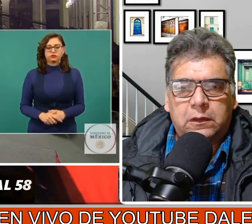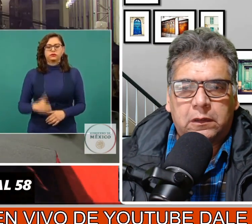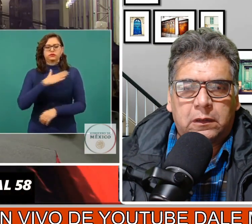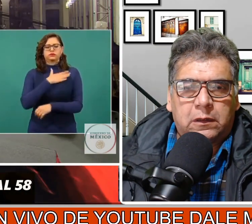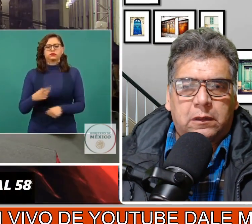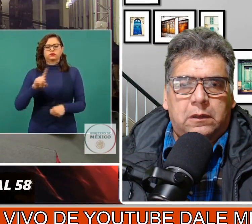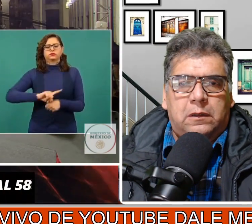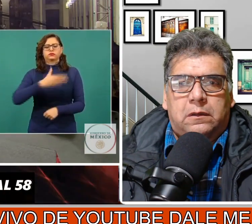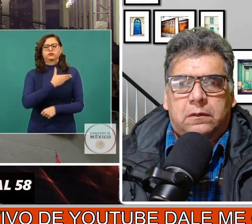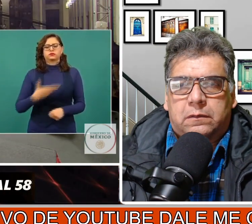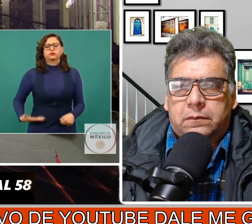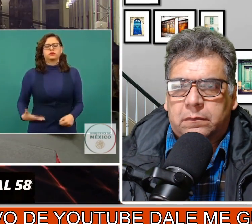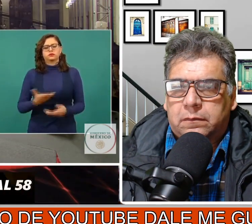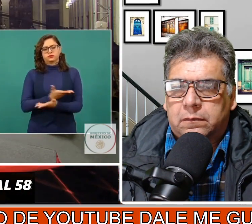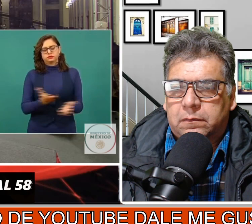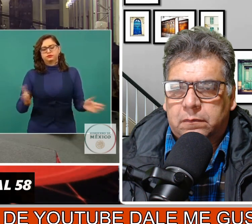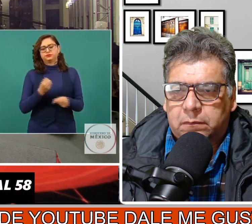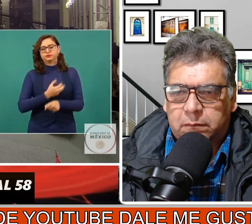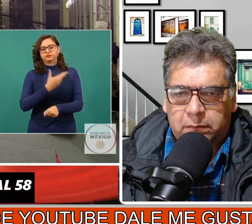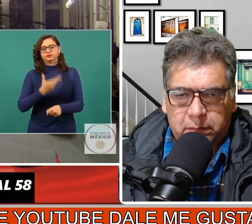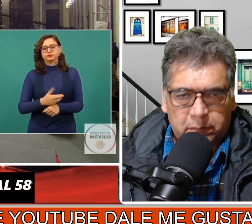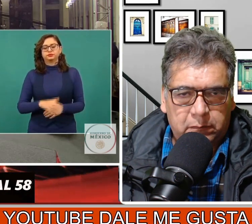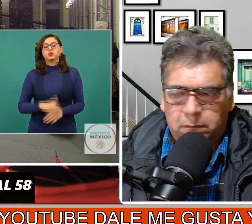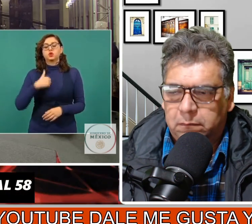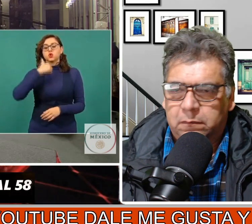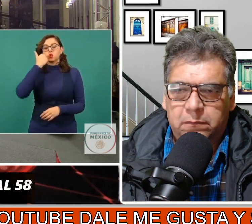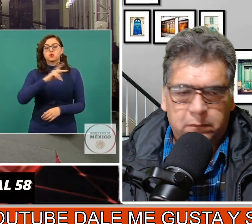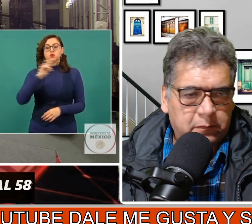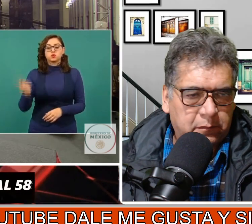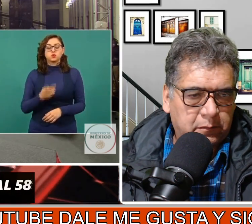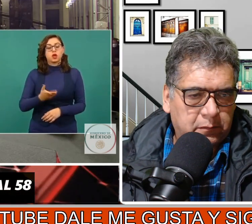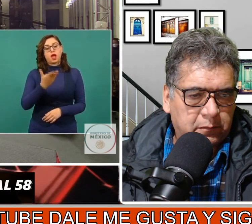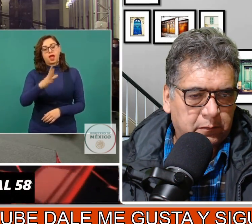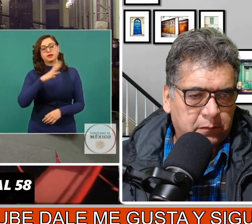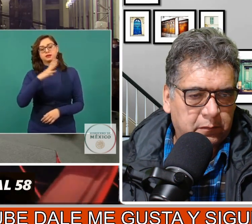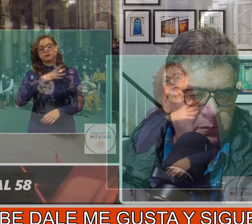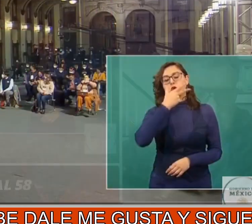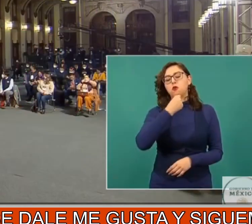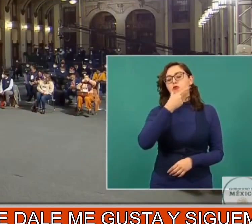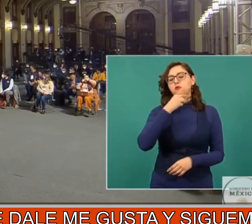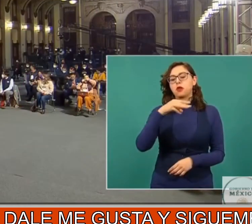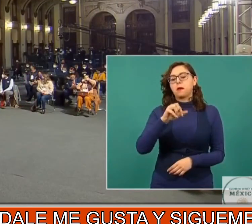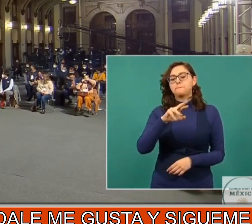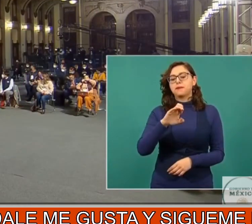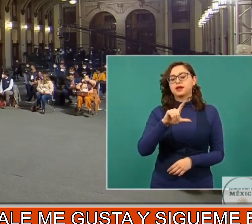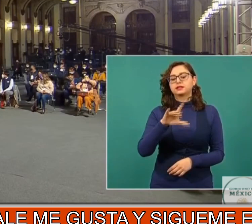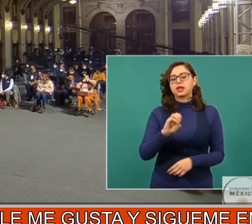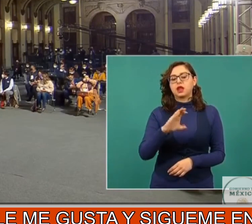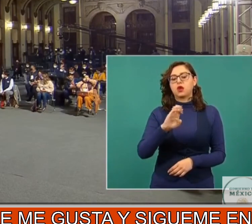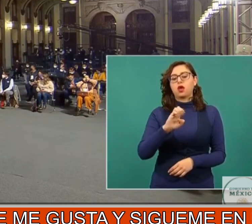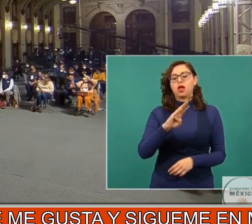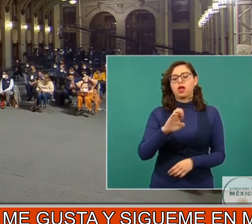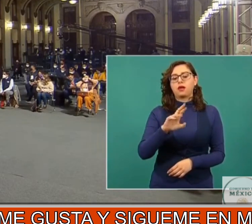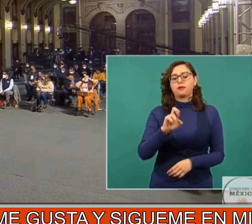presidente. Buenos días, secretarios. Empezaría preguntándole, aprovechando que está el canciller Marcelo Ebrard. Hace algunas semanas entrevistamos a